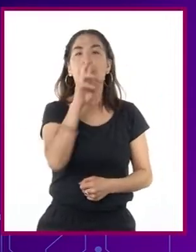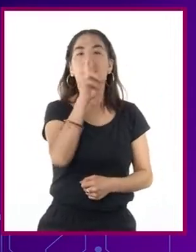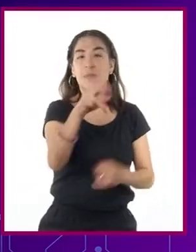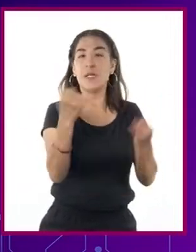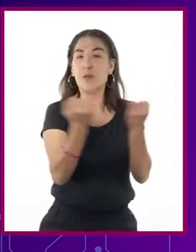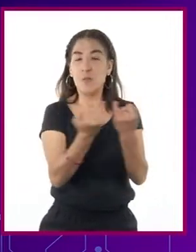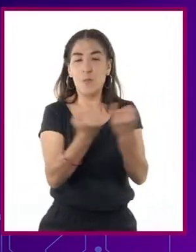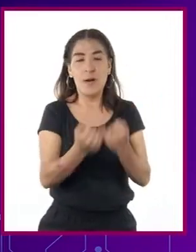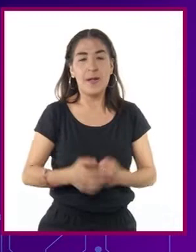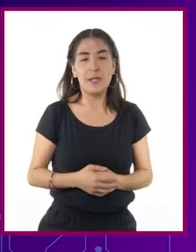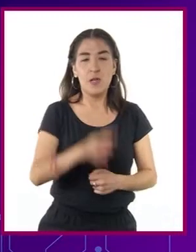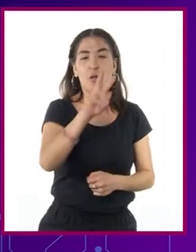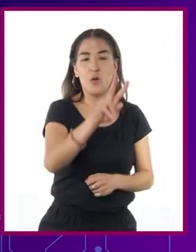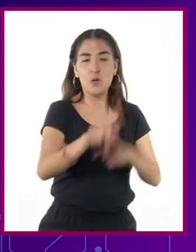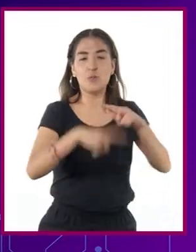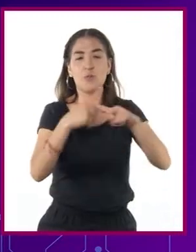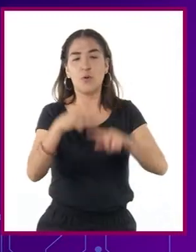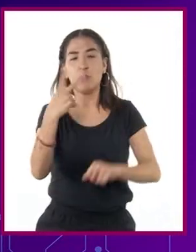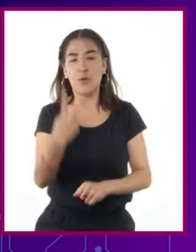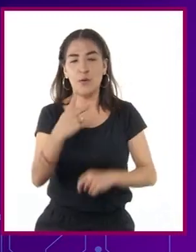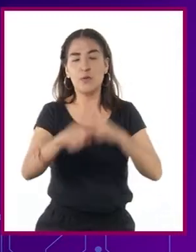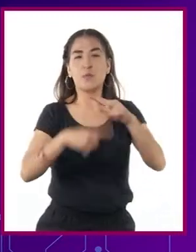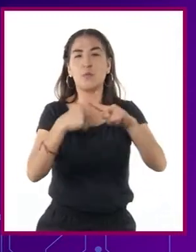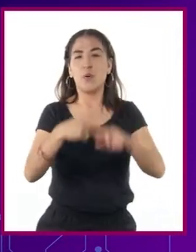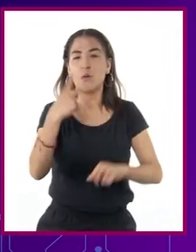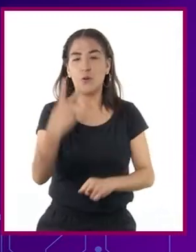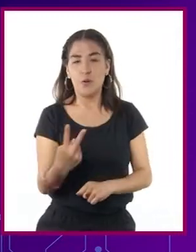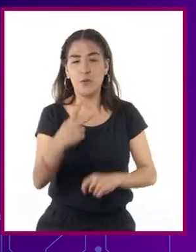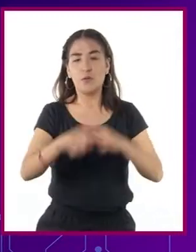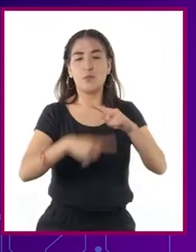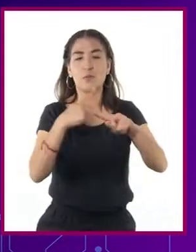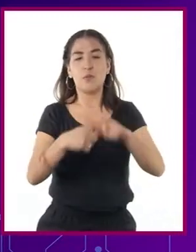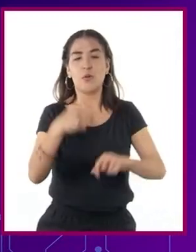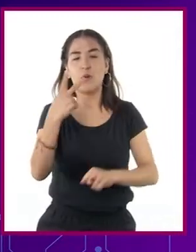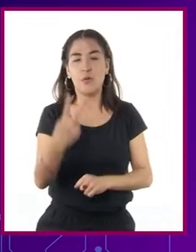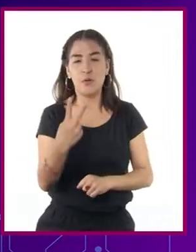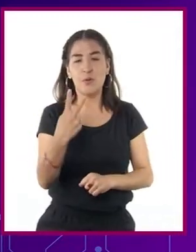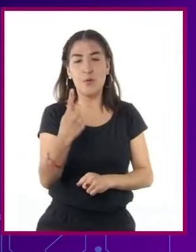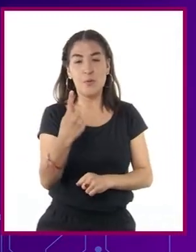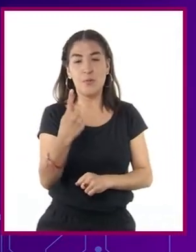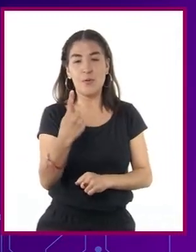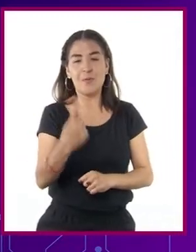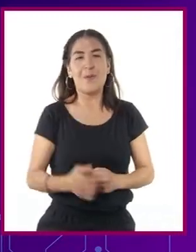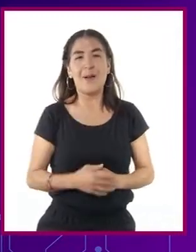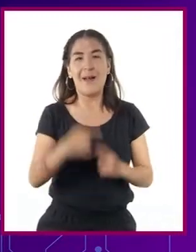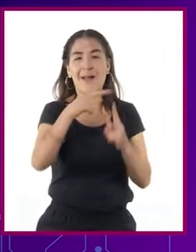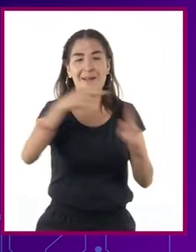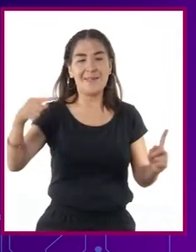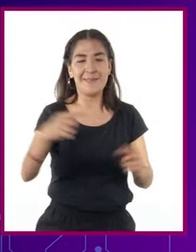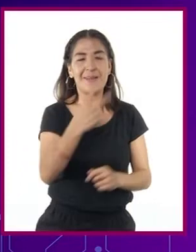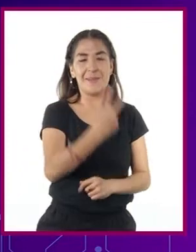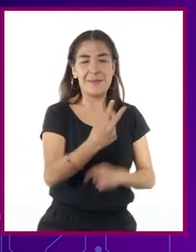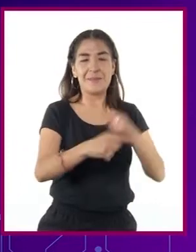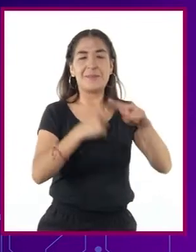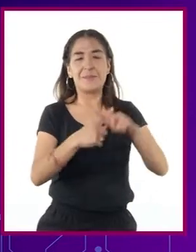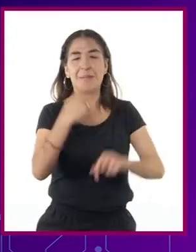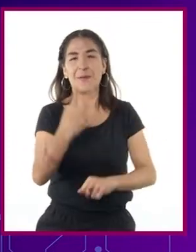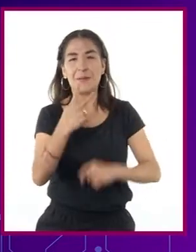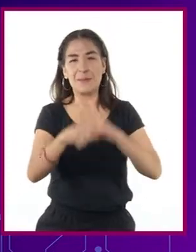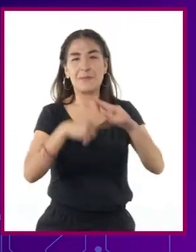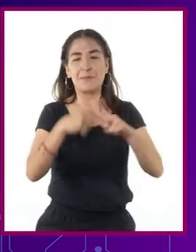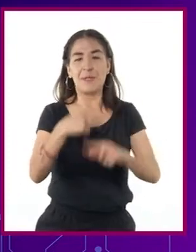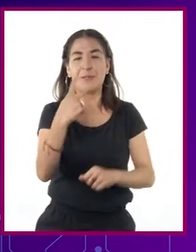a 2 por 2 por 2 por 2 por 1 entre 2 por 2